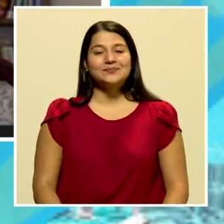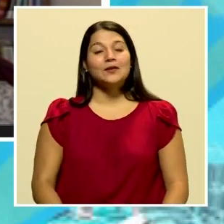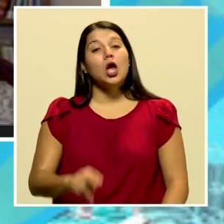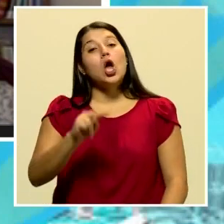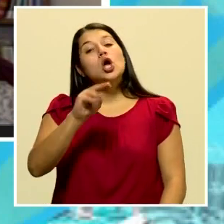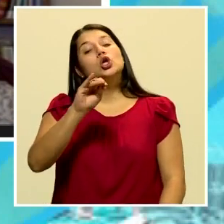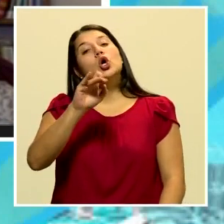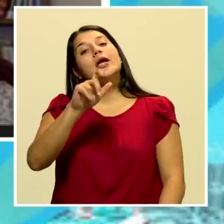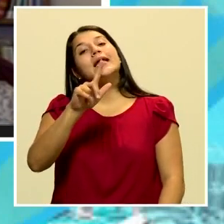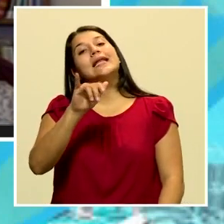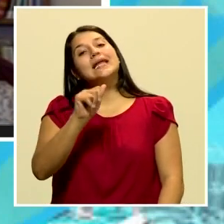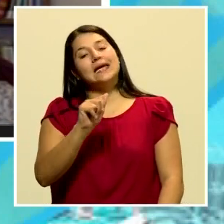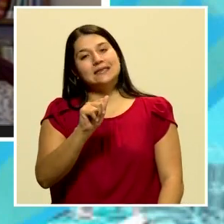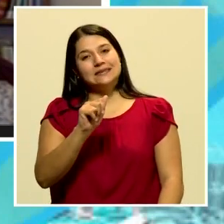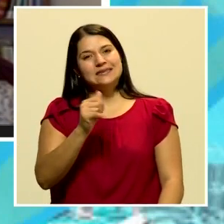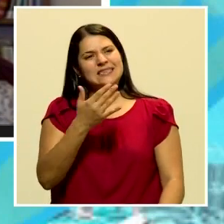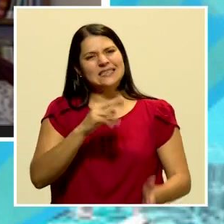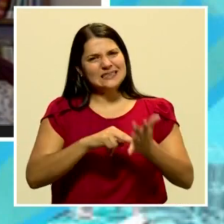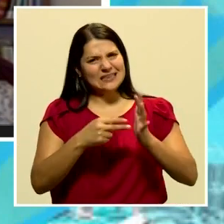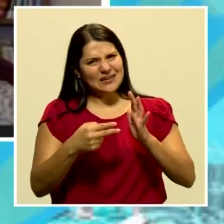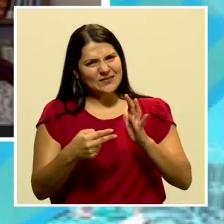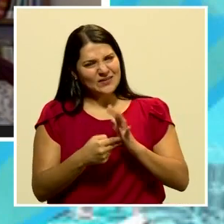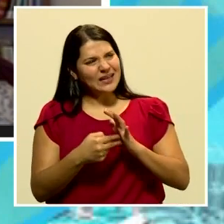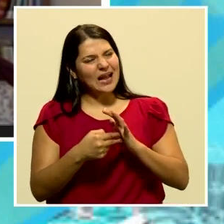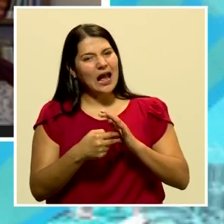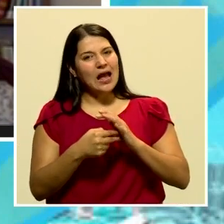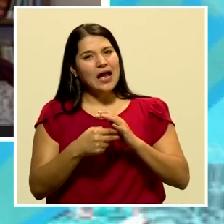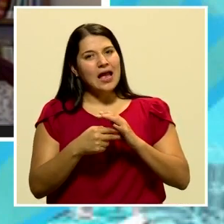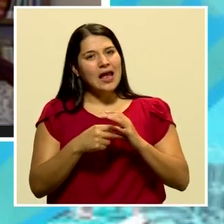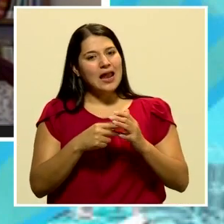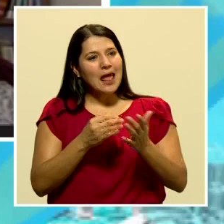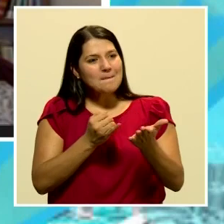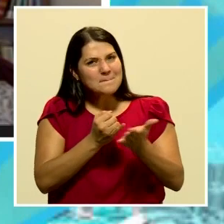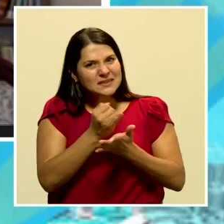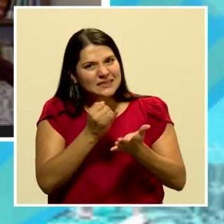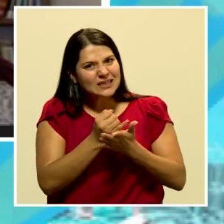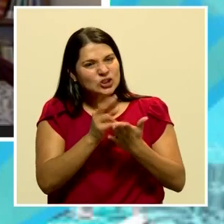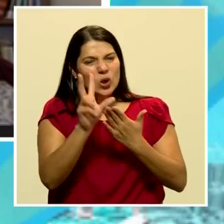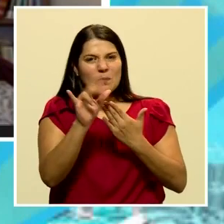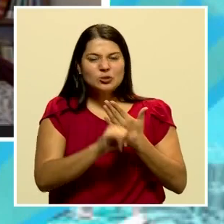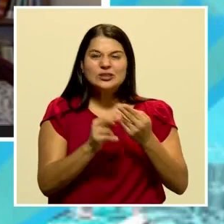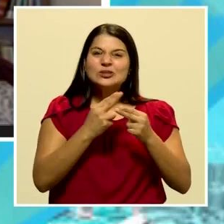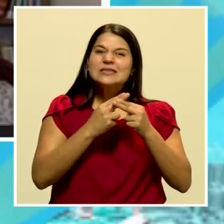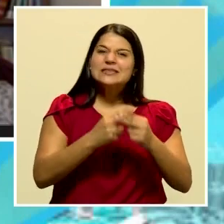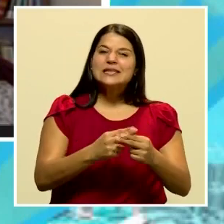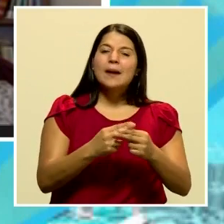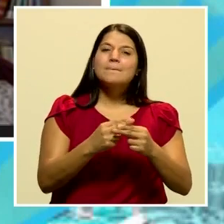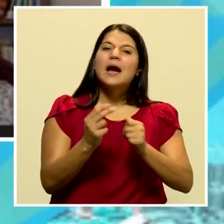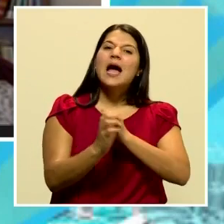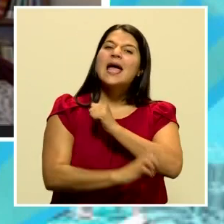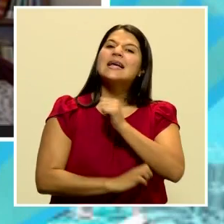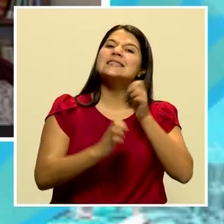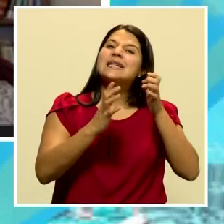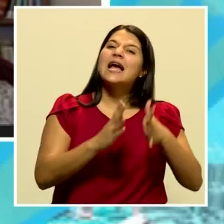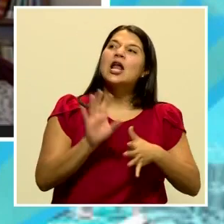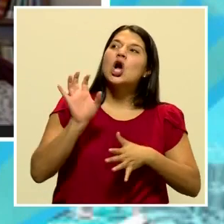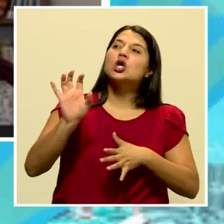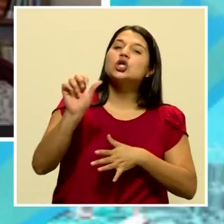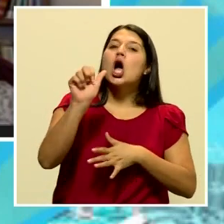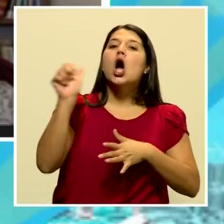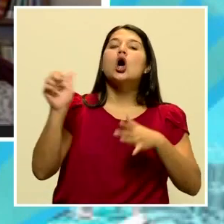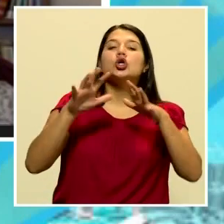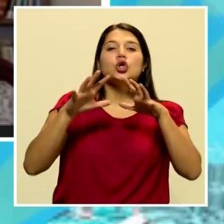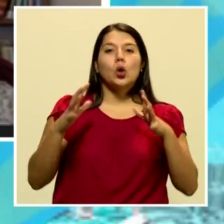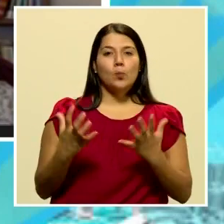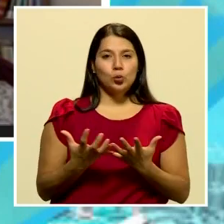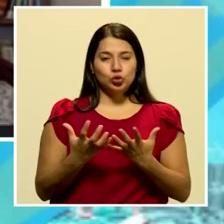Noelia, ¿qué es Migrantes de Otro Mundo? ¿Qué historia cuenta? Bueno, Migrantes de Otro